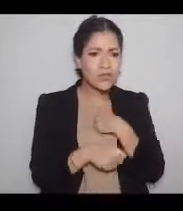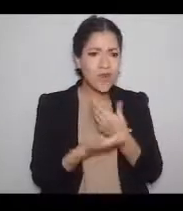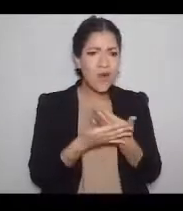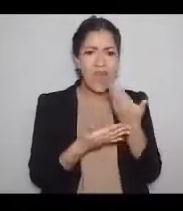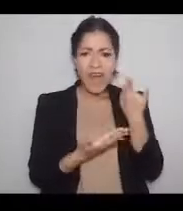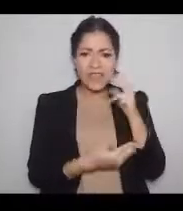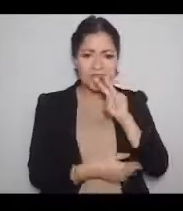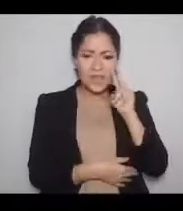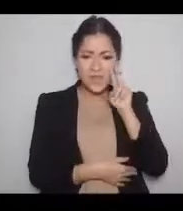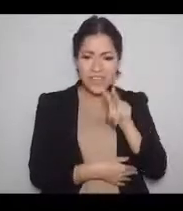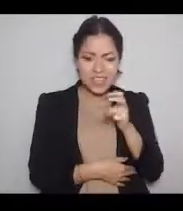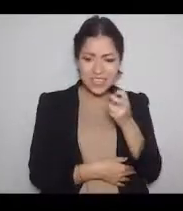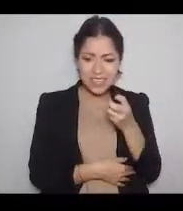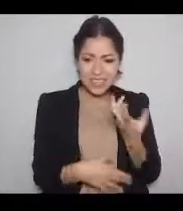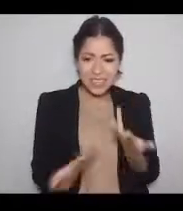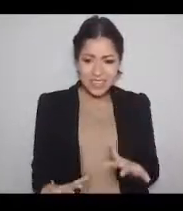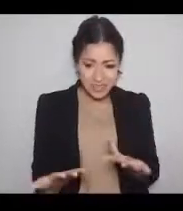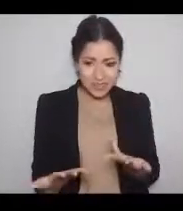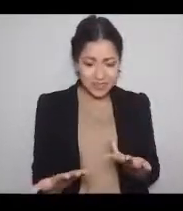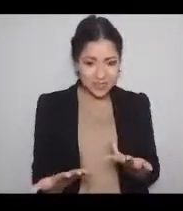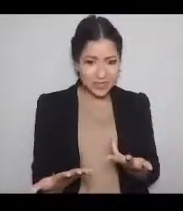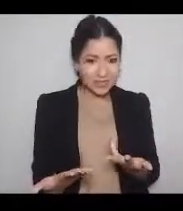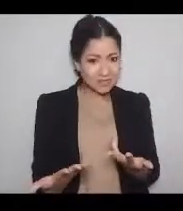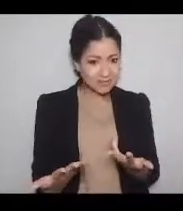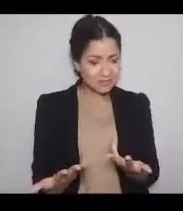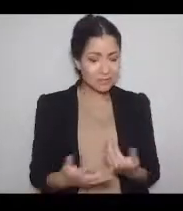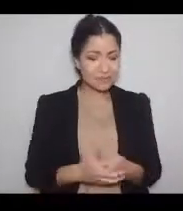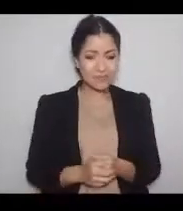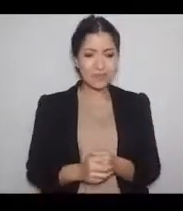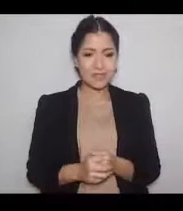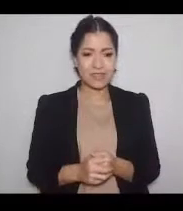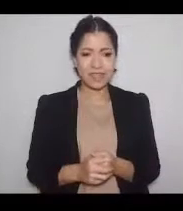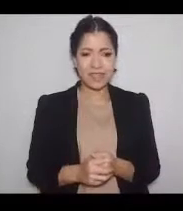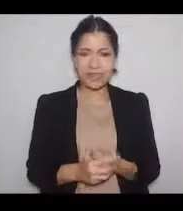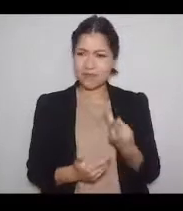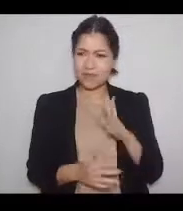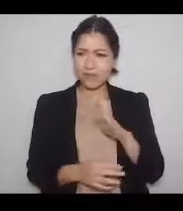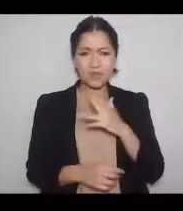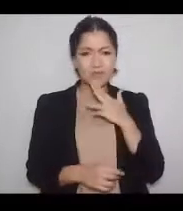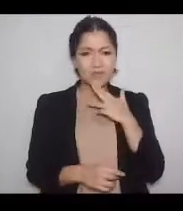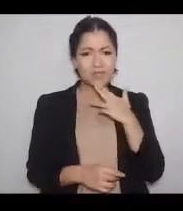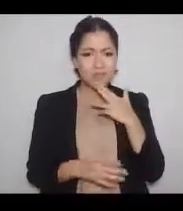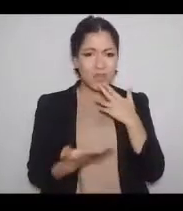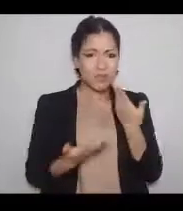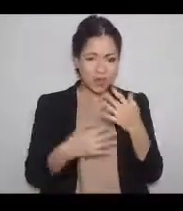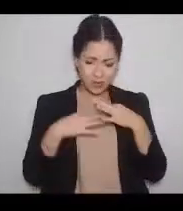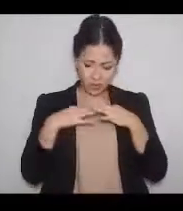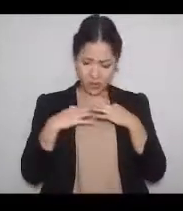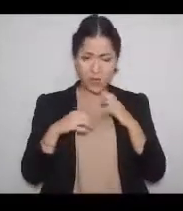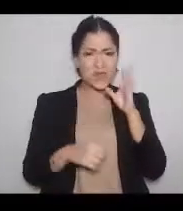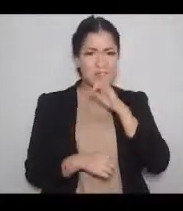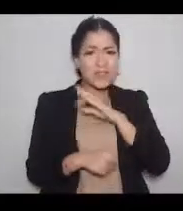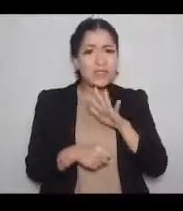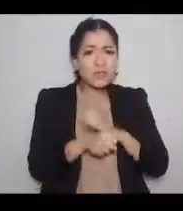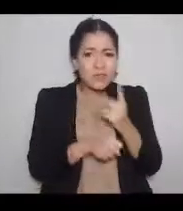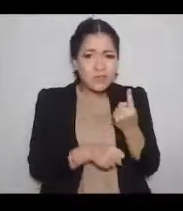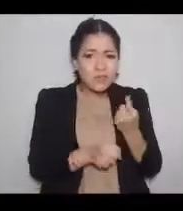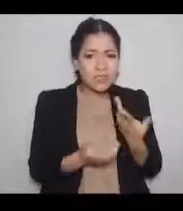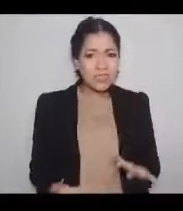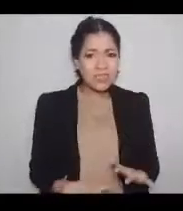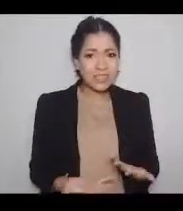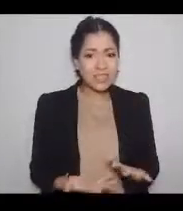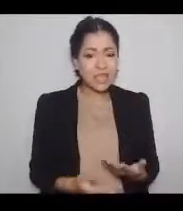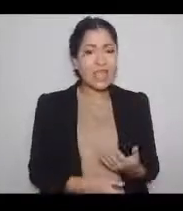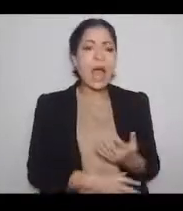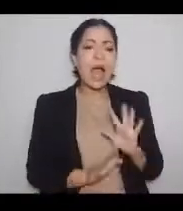ni lo volví a ver. La ropa no miente. Llevaban ropa de utilería, ¿ok? Lo mismo me dijo Simona. Las mangas se